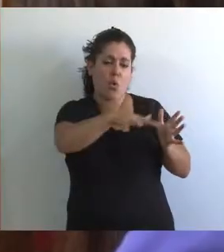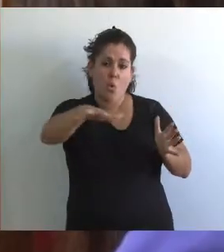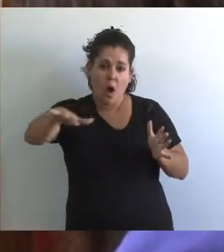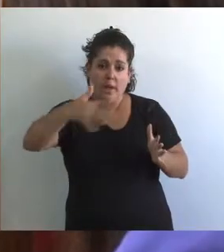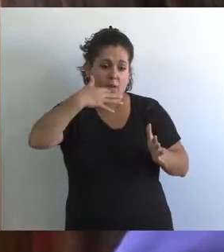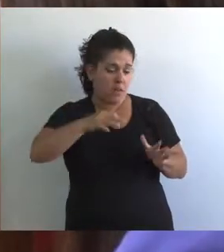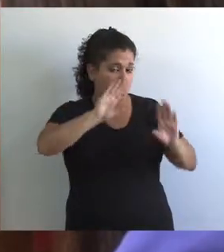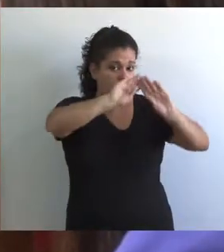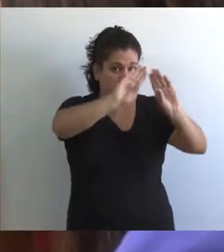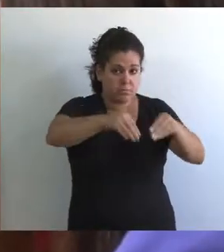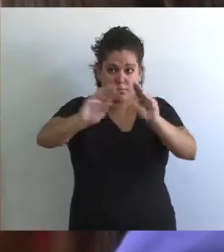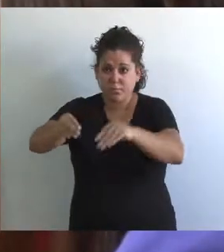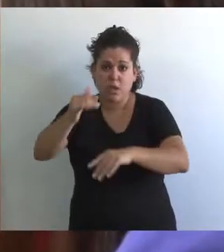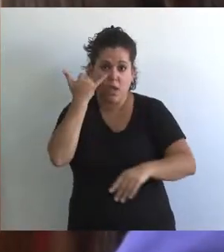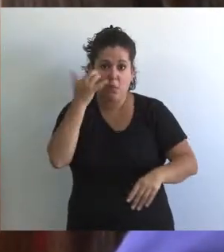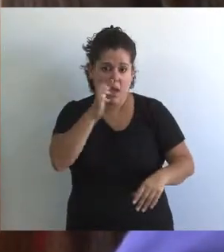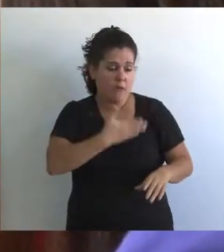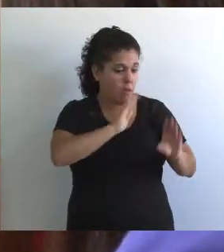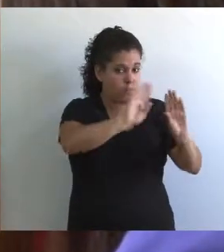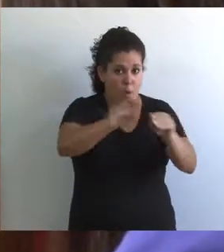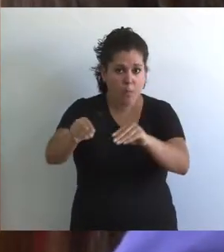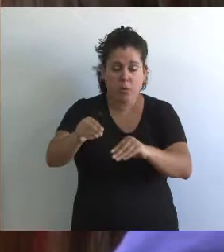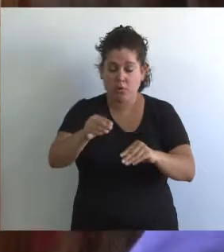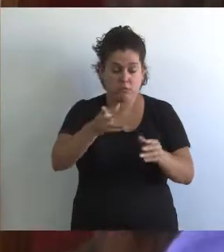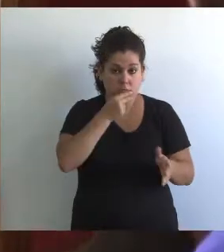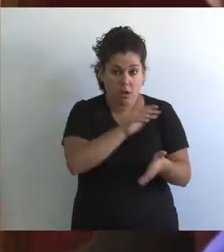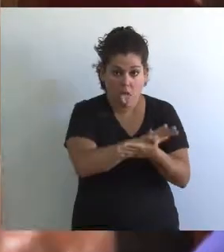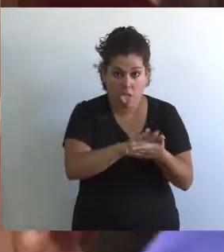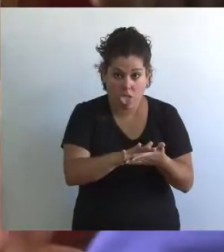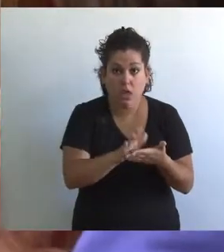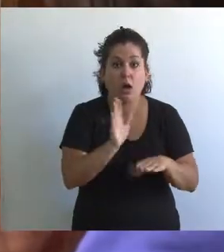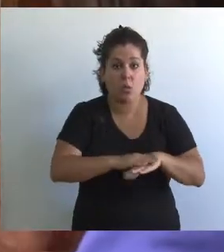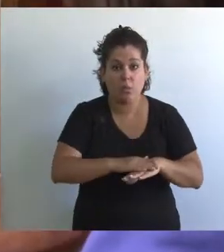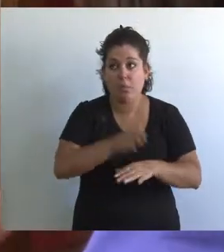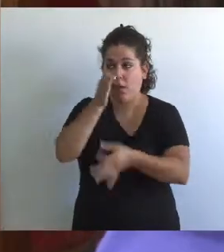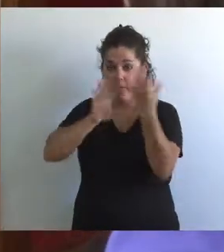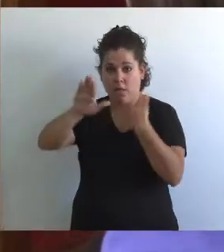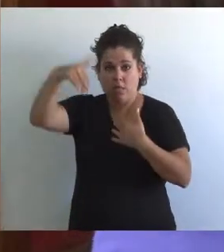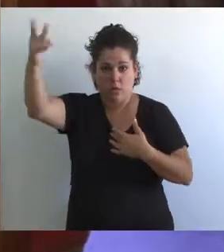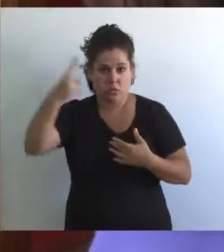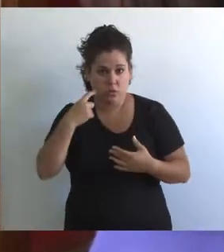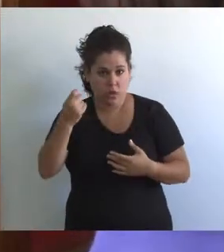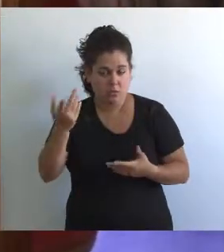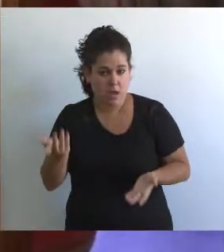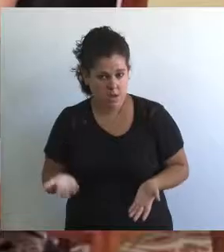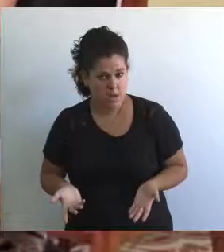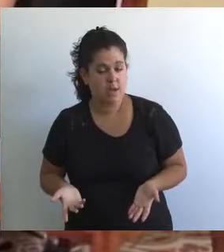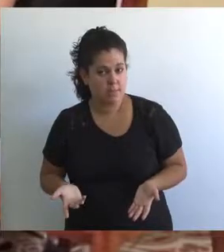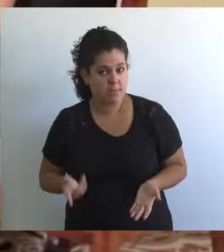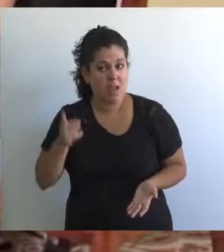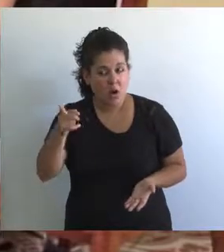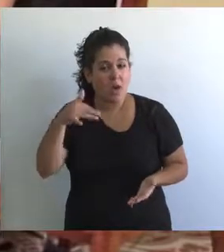quedaron fantasmas producto de la privatización petrolera. Estos 2 proyectos vienen a reparar